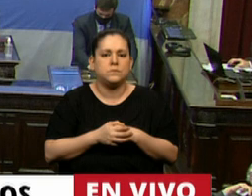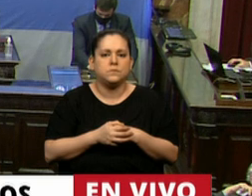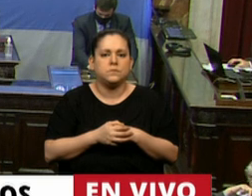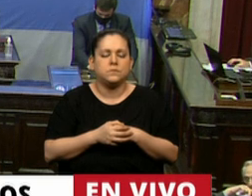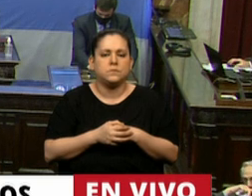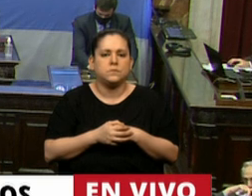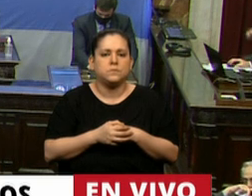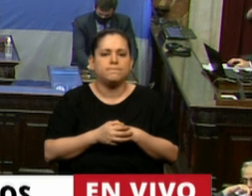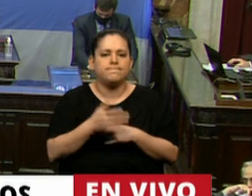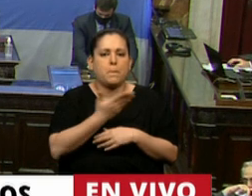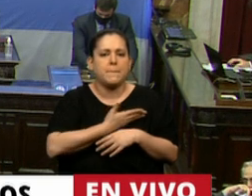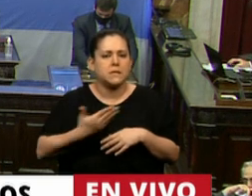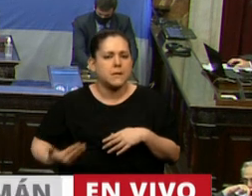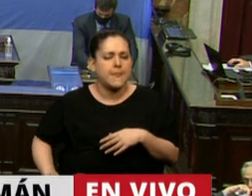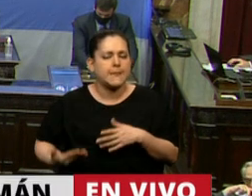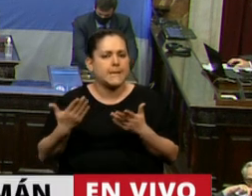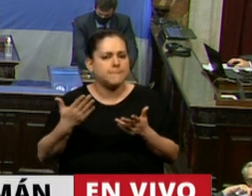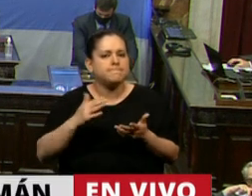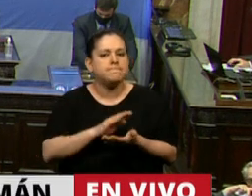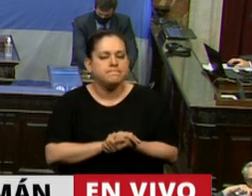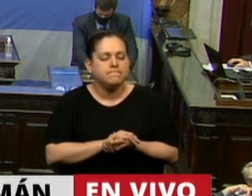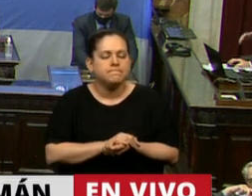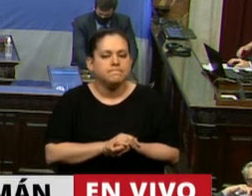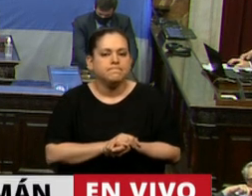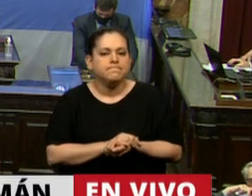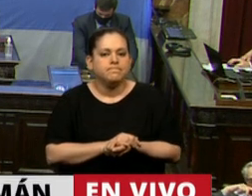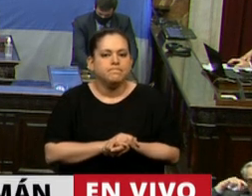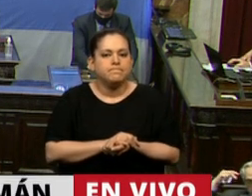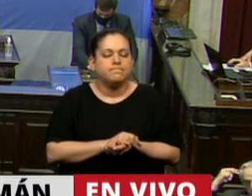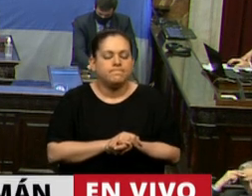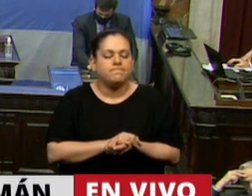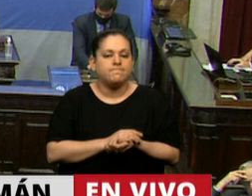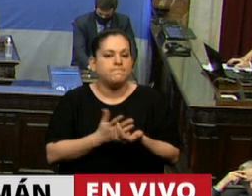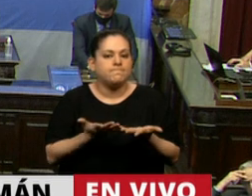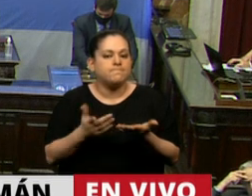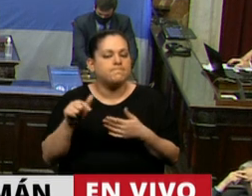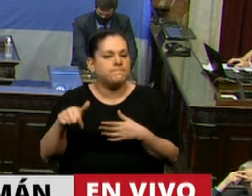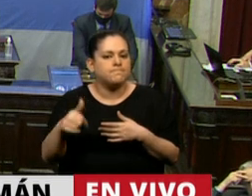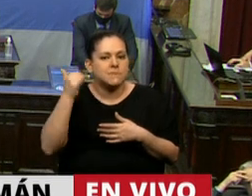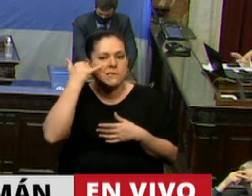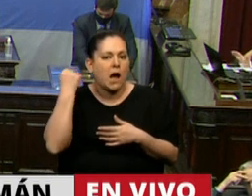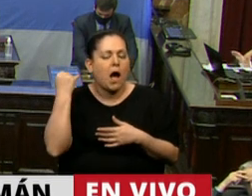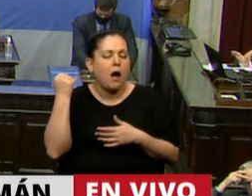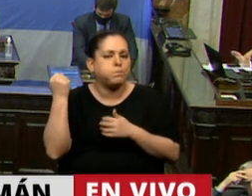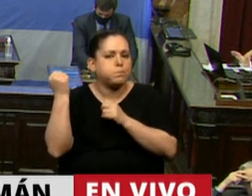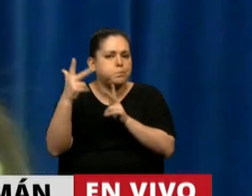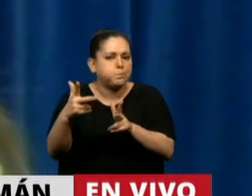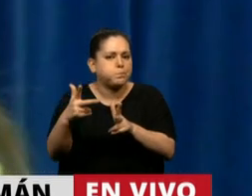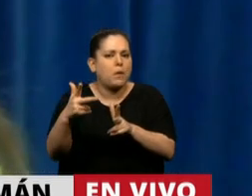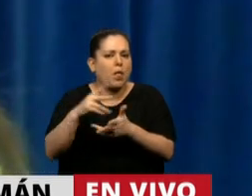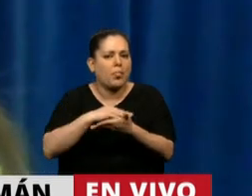palabra presidente a raíz de lo que han manifestado varios